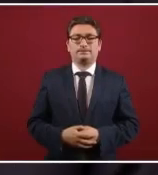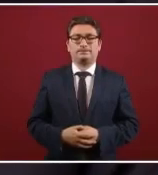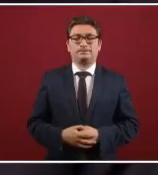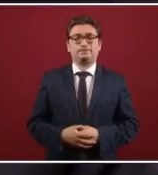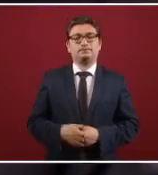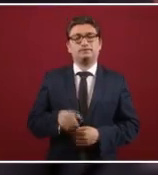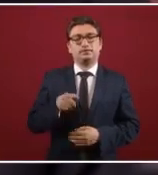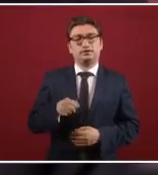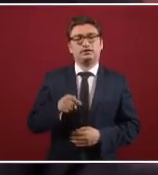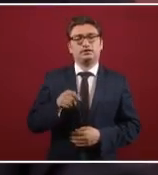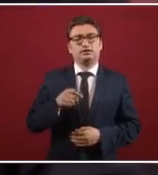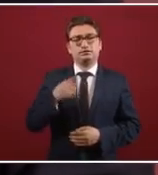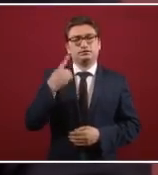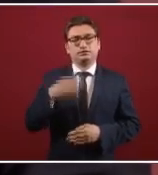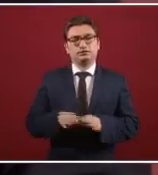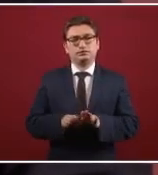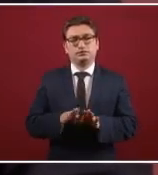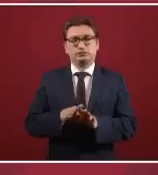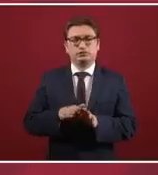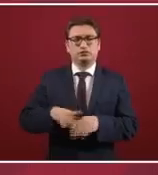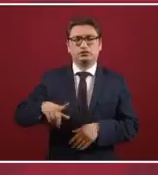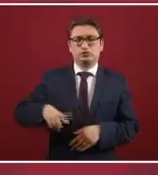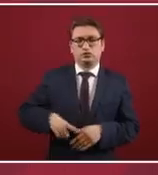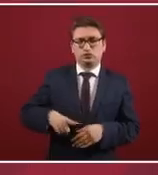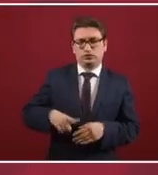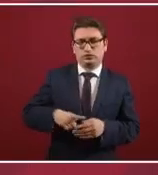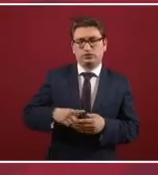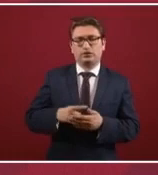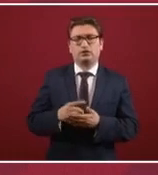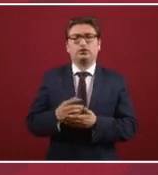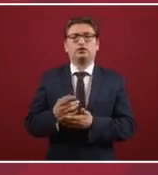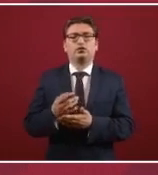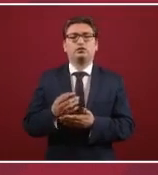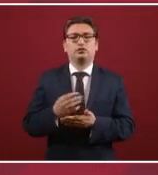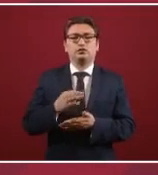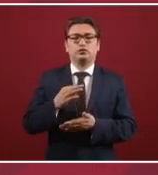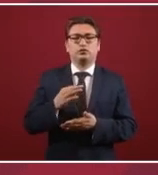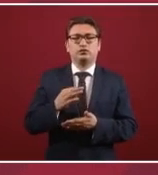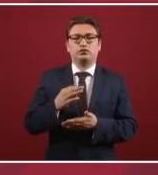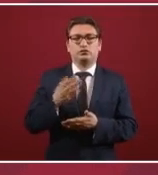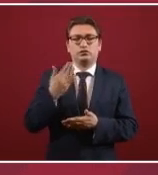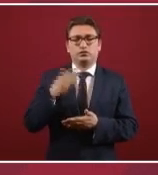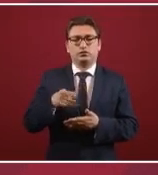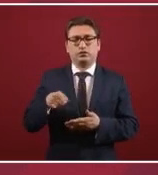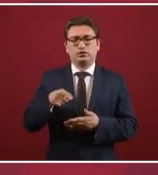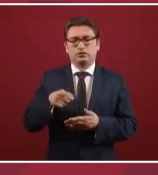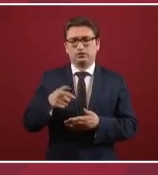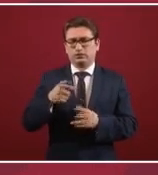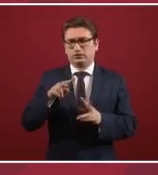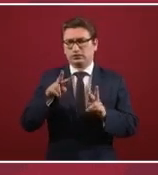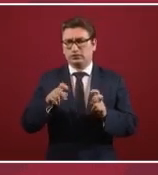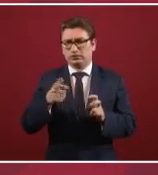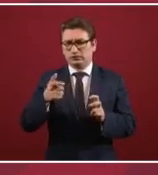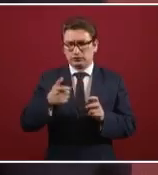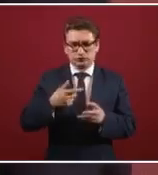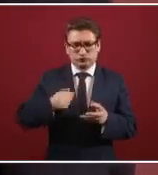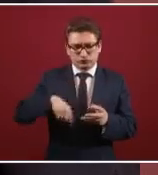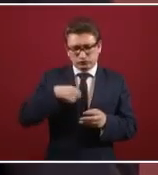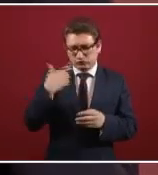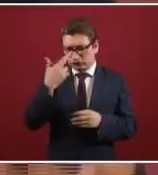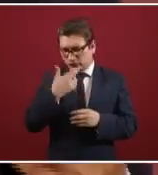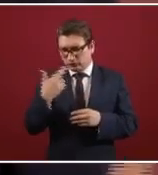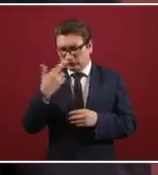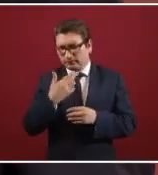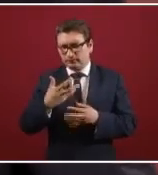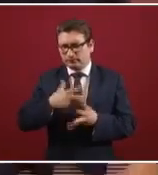manejar la política fiscal porque les preocupaba ahora me doy cuenta les